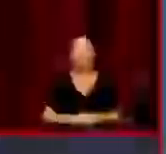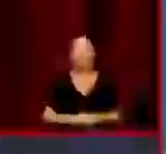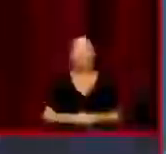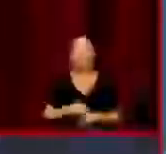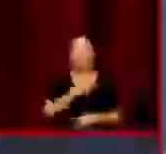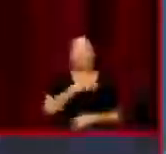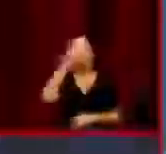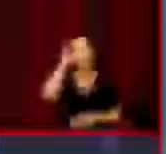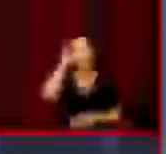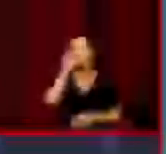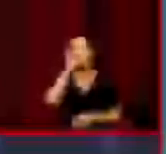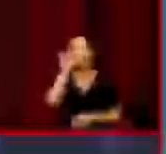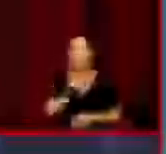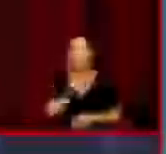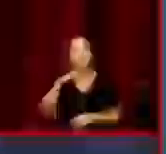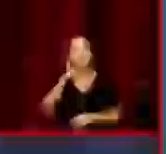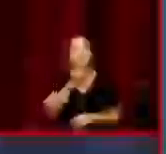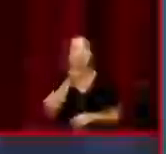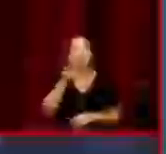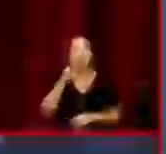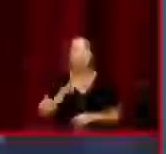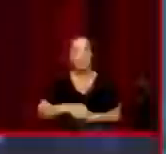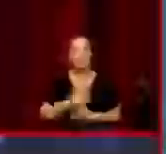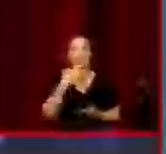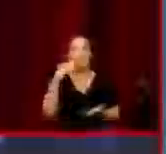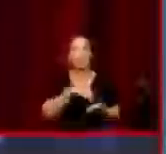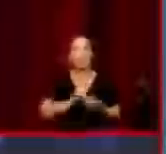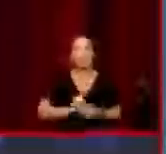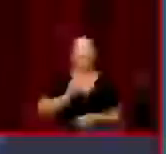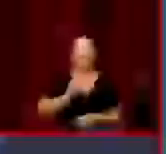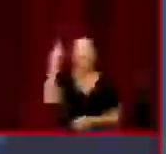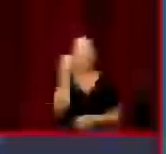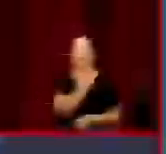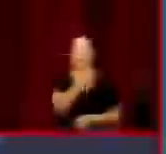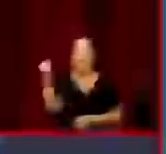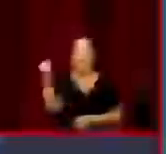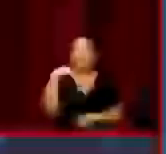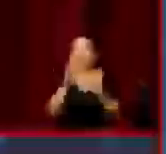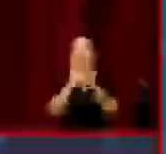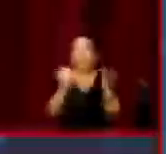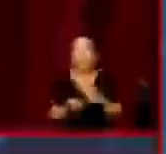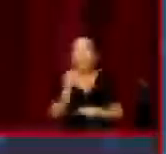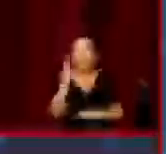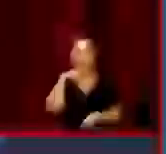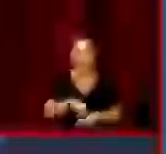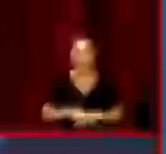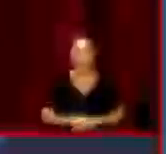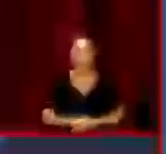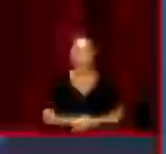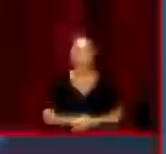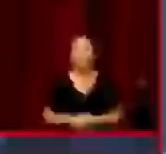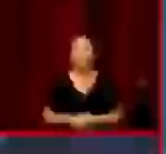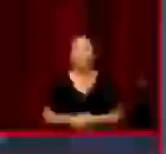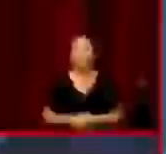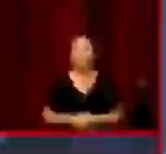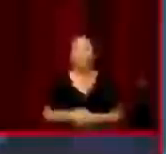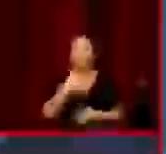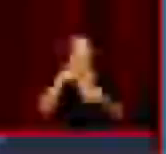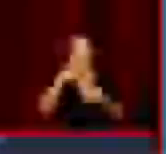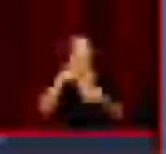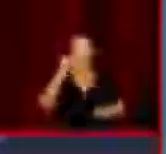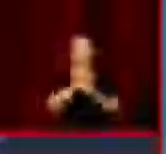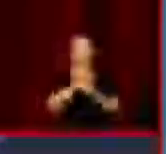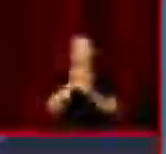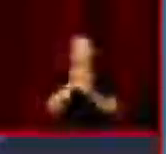podía ni quería tener el protagonismo de la negociación. Para negociar con el fondo, con los bonistas en su momento, etcétera,